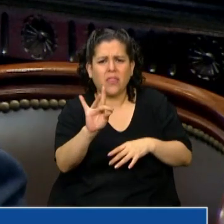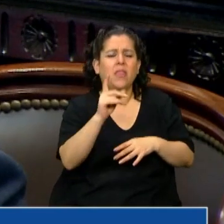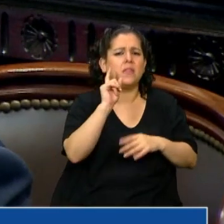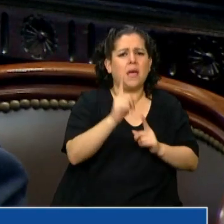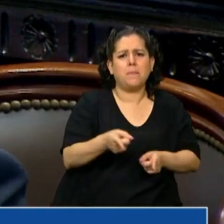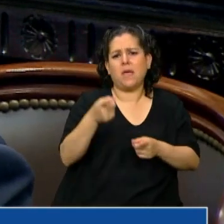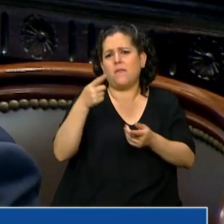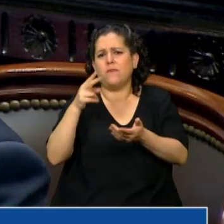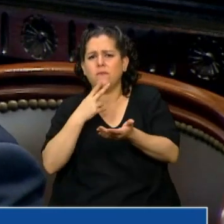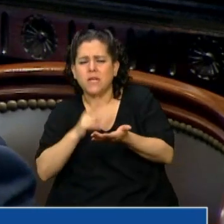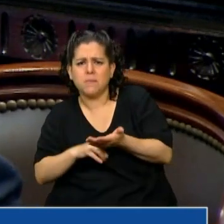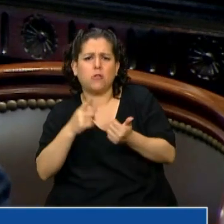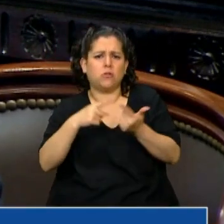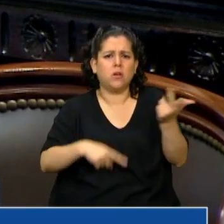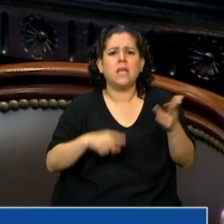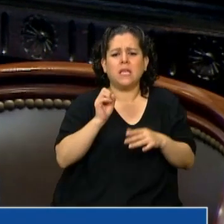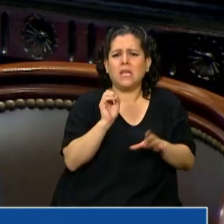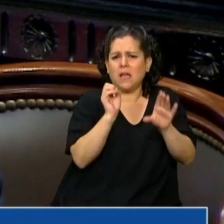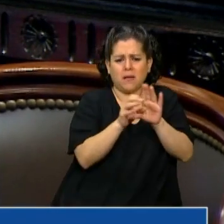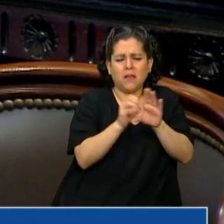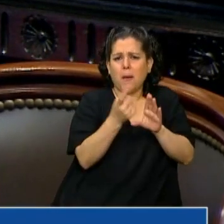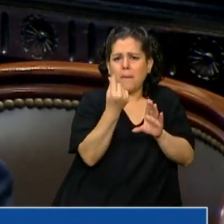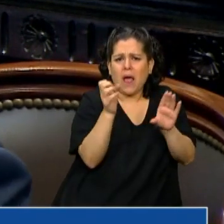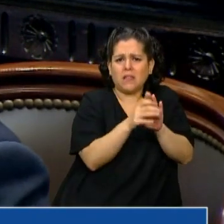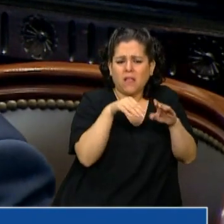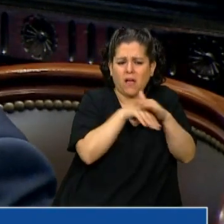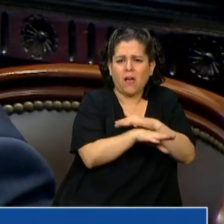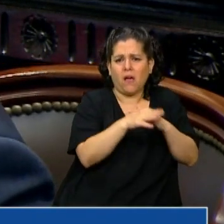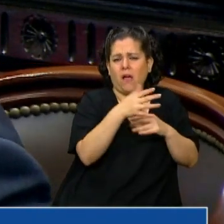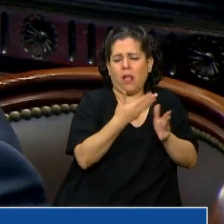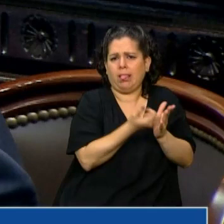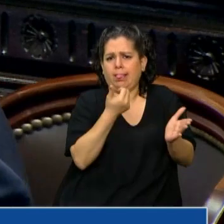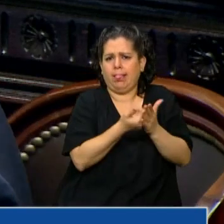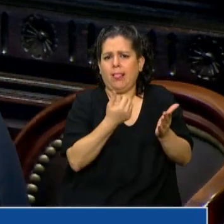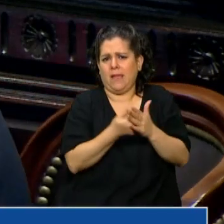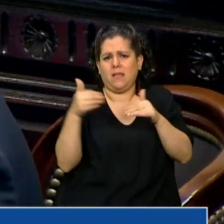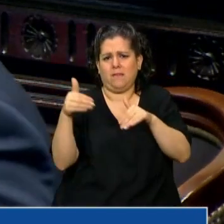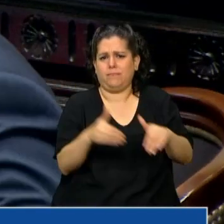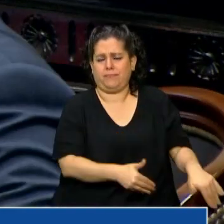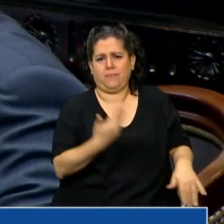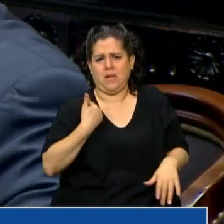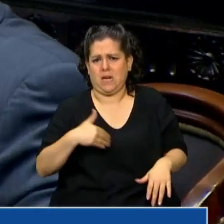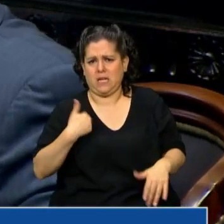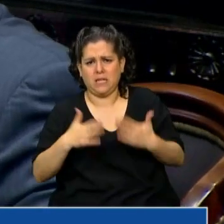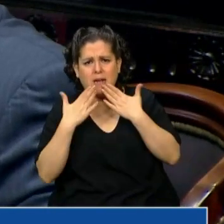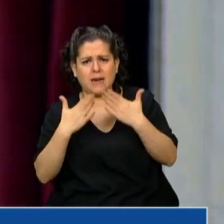el Central hace al Tesoro y que está hundiendo a la Argentina en la inflación. Gracias, presidente.